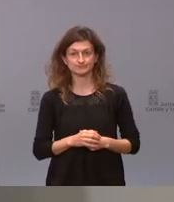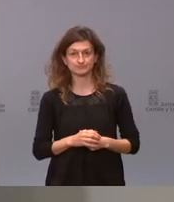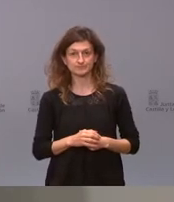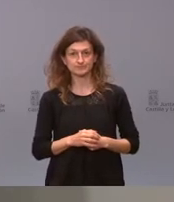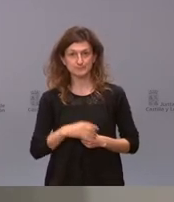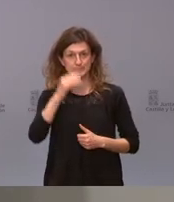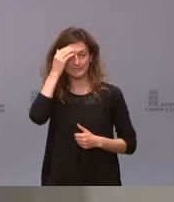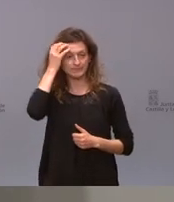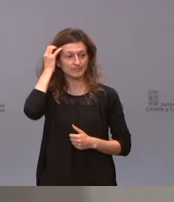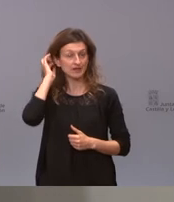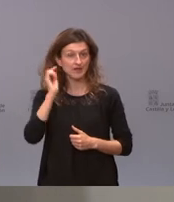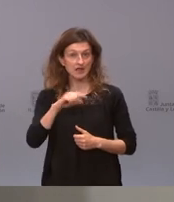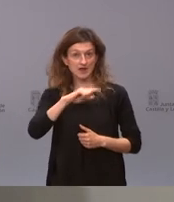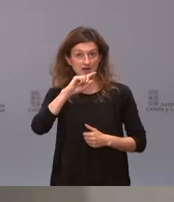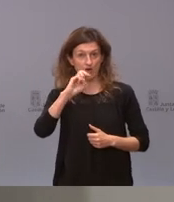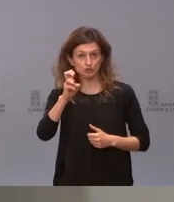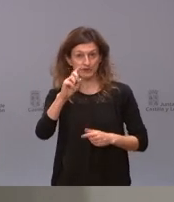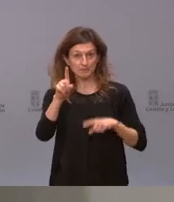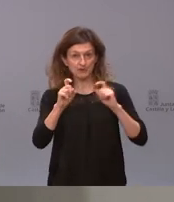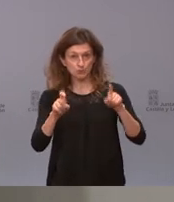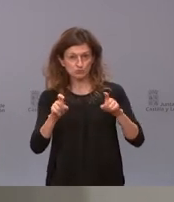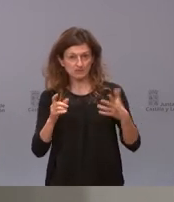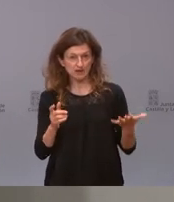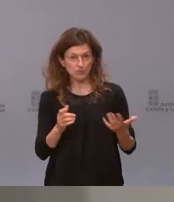siguiente pregunta era